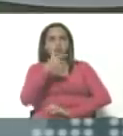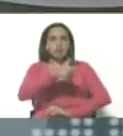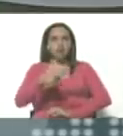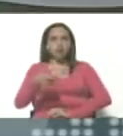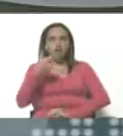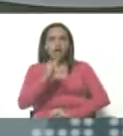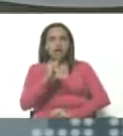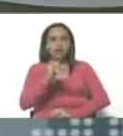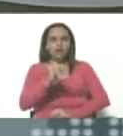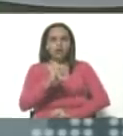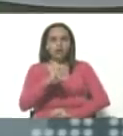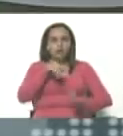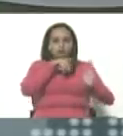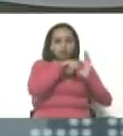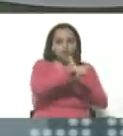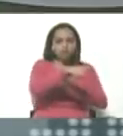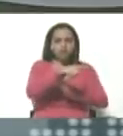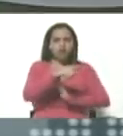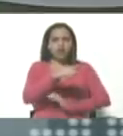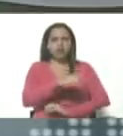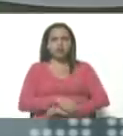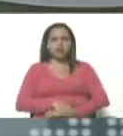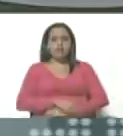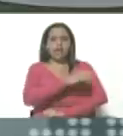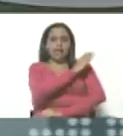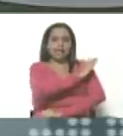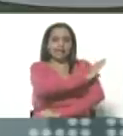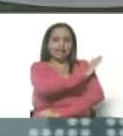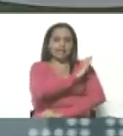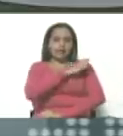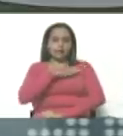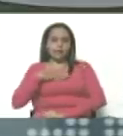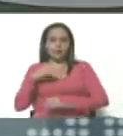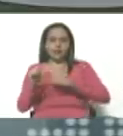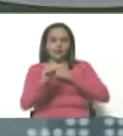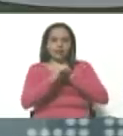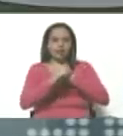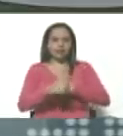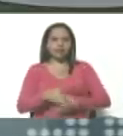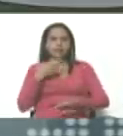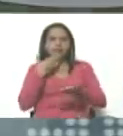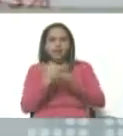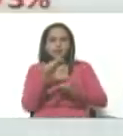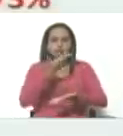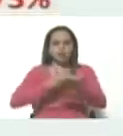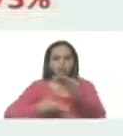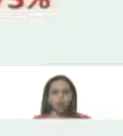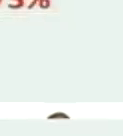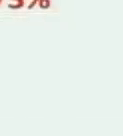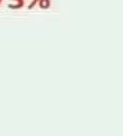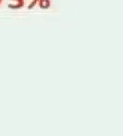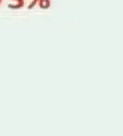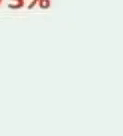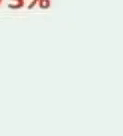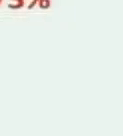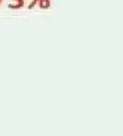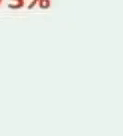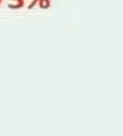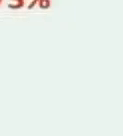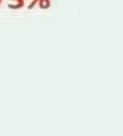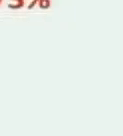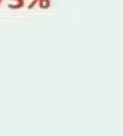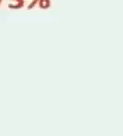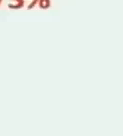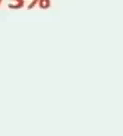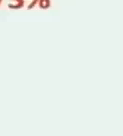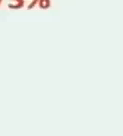están hospitalizados en clínicas privadas, gracias a las clínicas privadas por su cooperación, es el